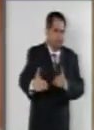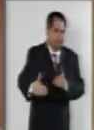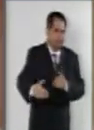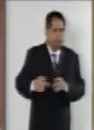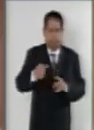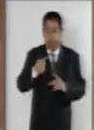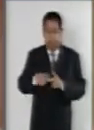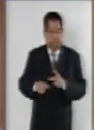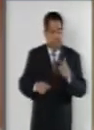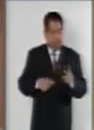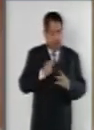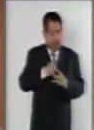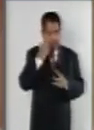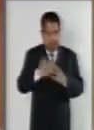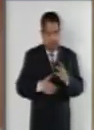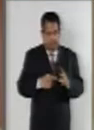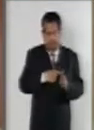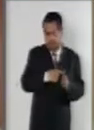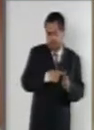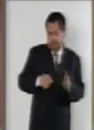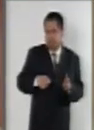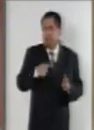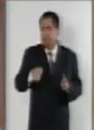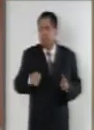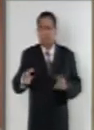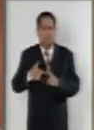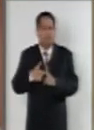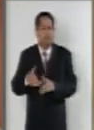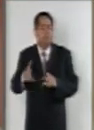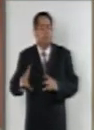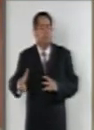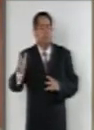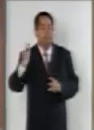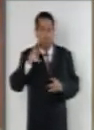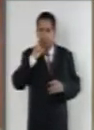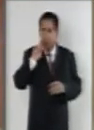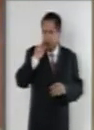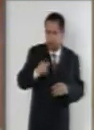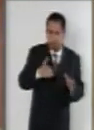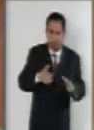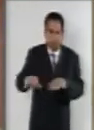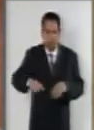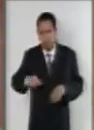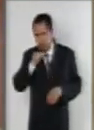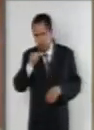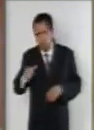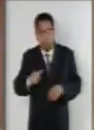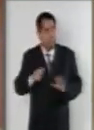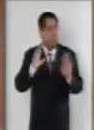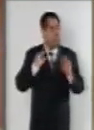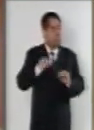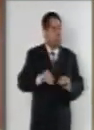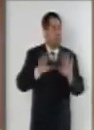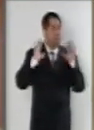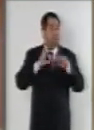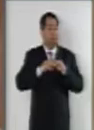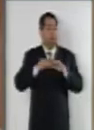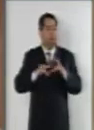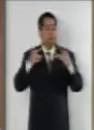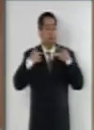de su sexenio, en lugar de al principio, porque no se ve un plan de gobierno de a de veras. Este argumento